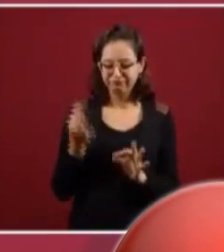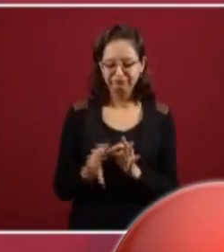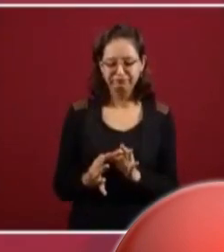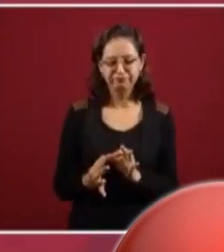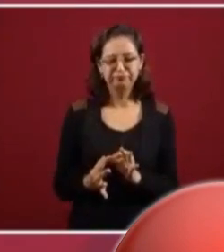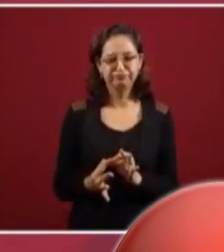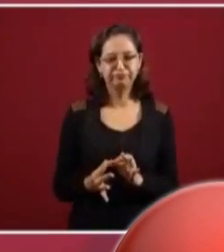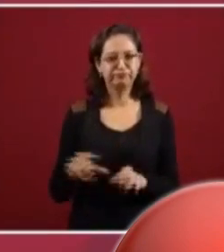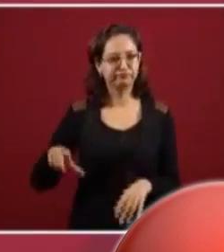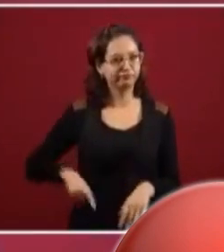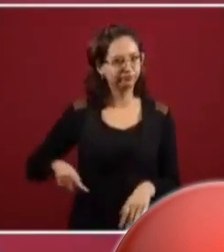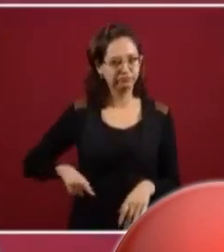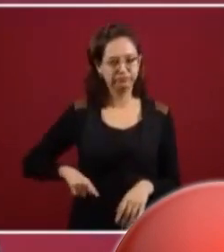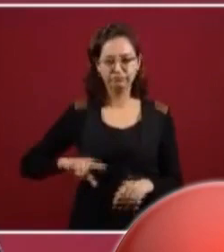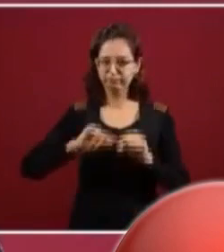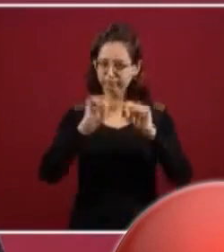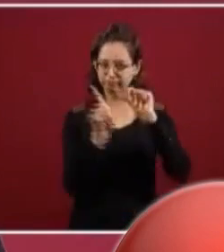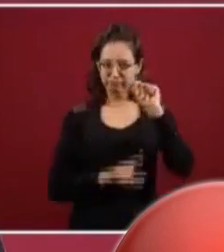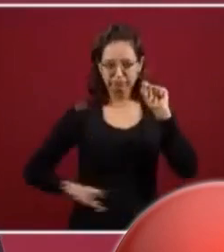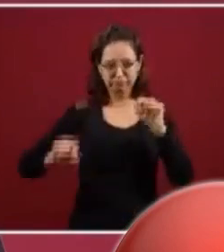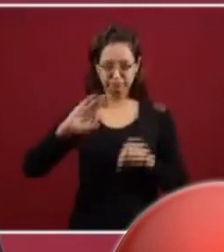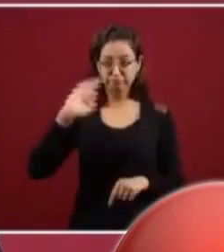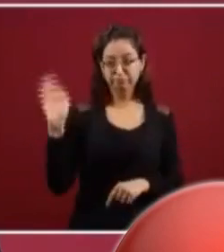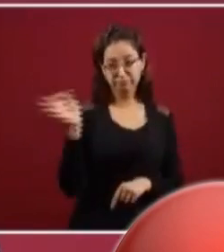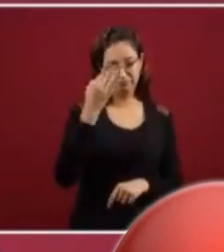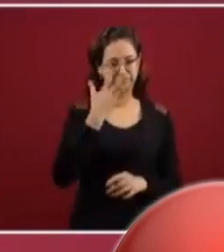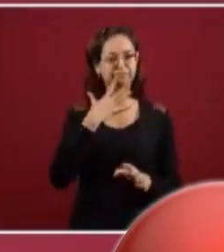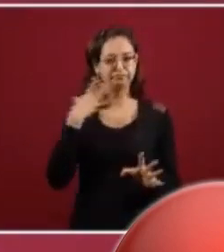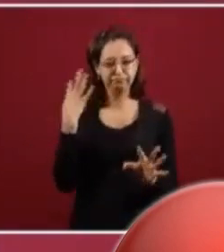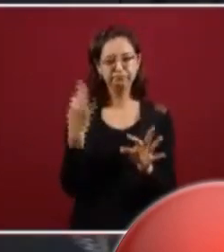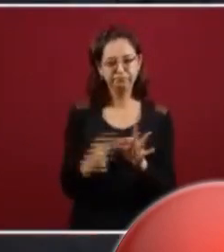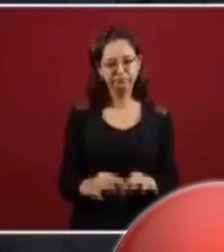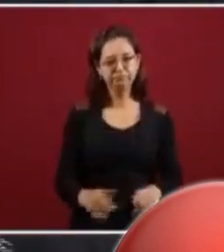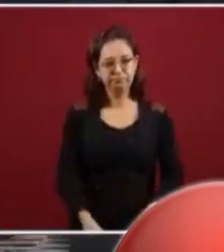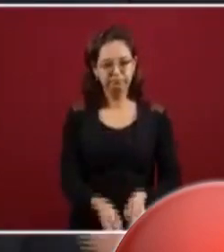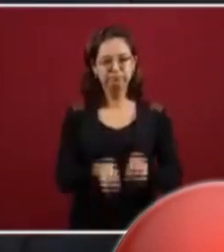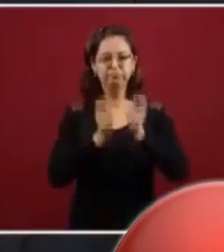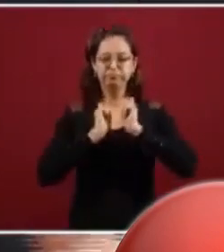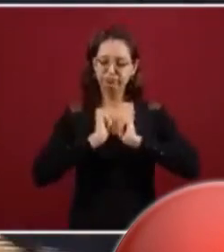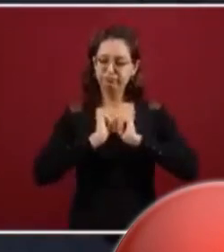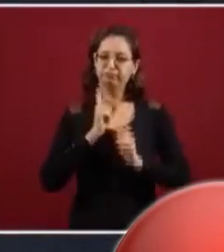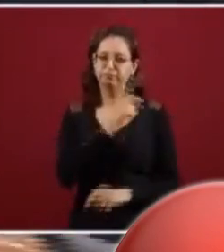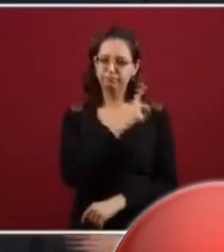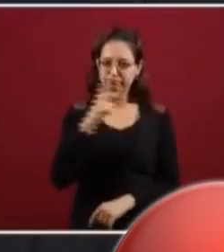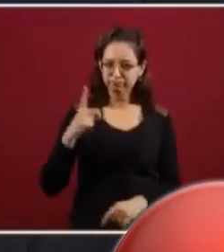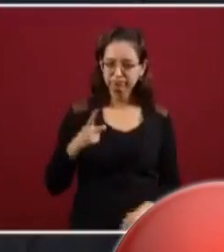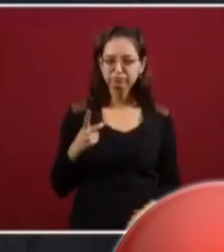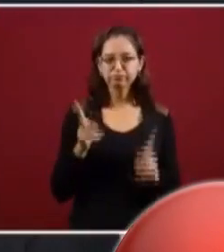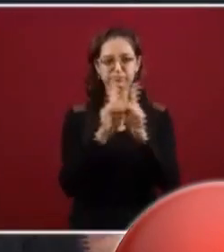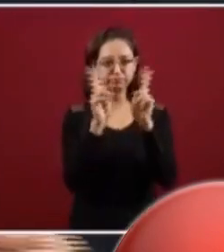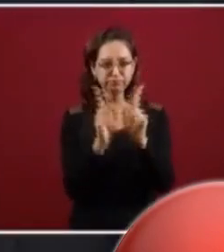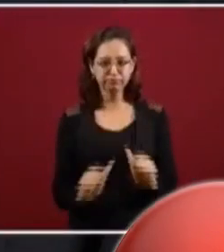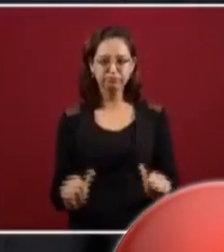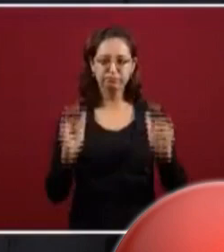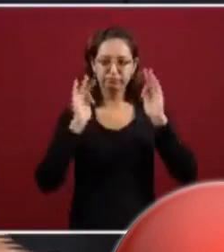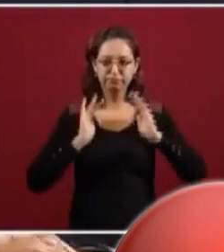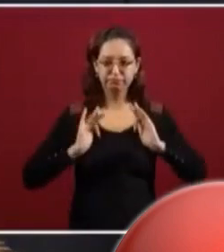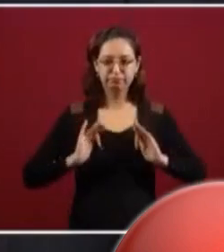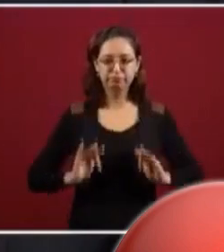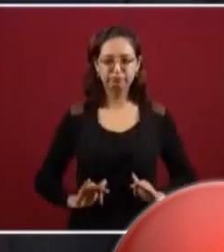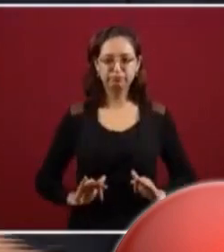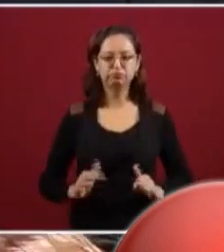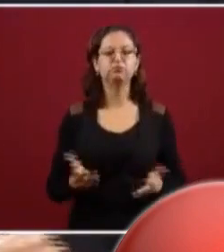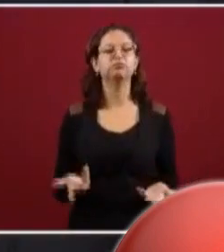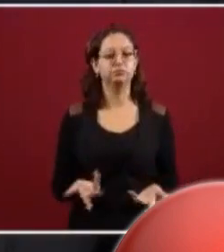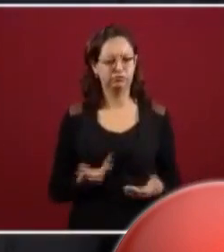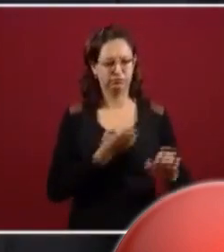El gobierno federal tiene la responsabilidad de garantizar la paz, de garantizar la tranquilidad, con la